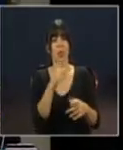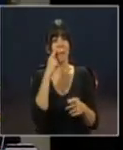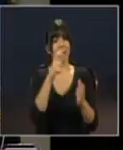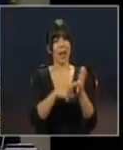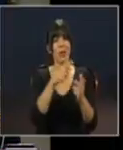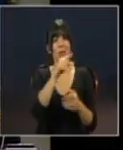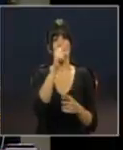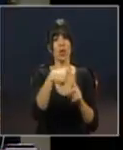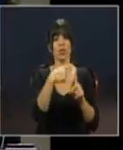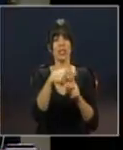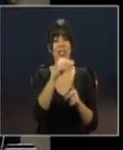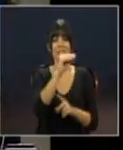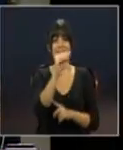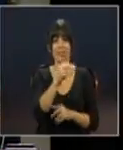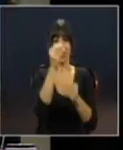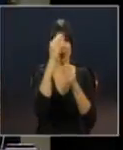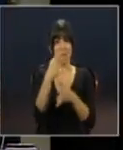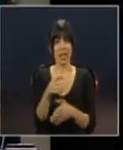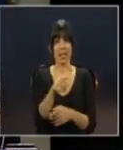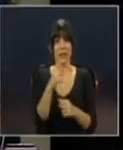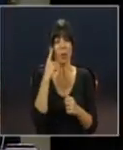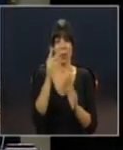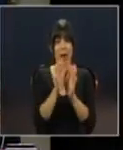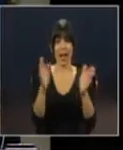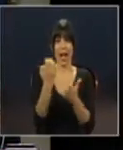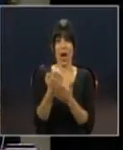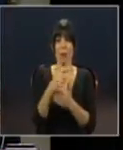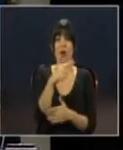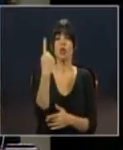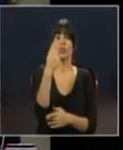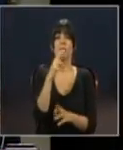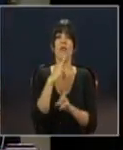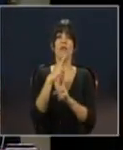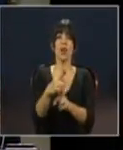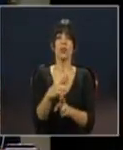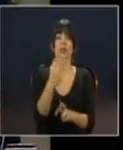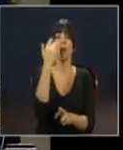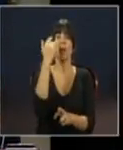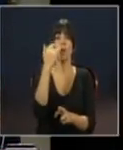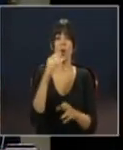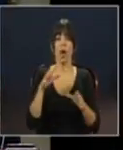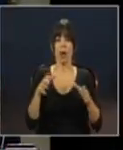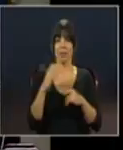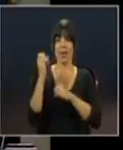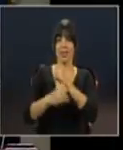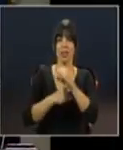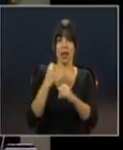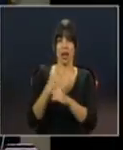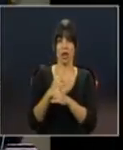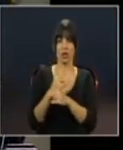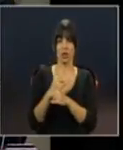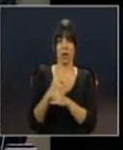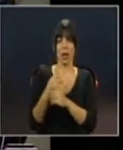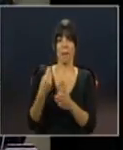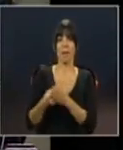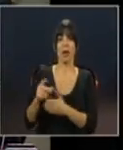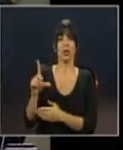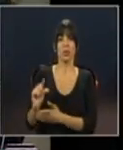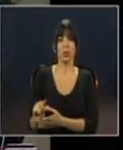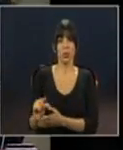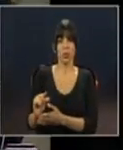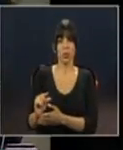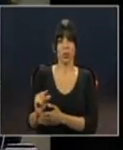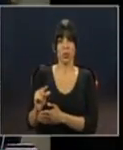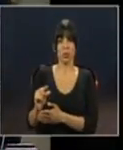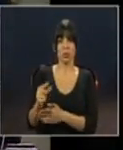positivas cifras que se han mencionado son tan solo un resultado derivado de la coyuntura internacional de precios bajos de las